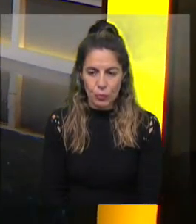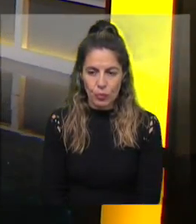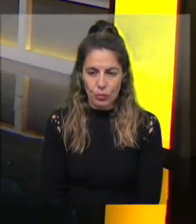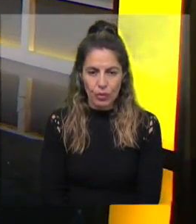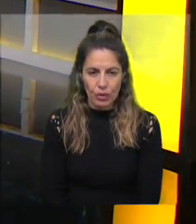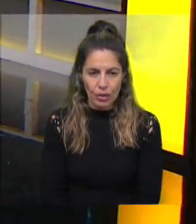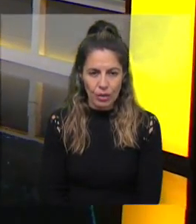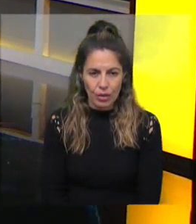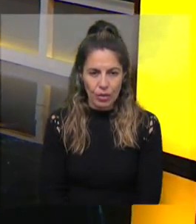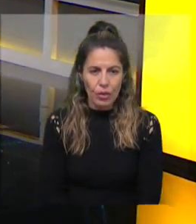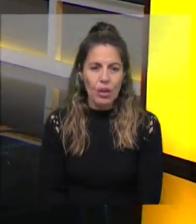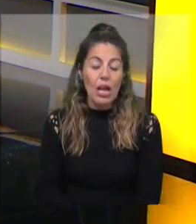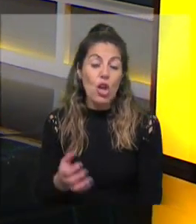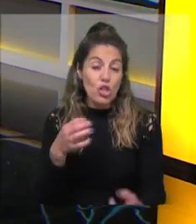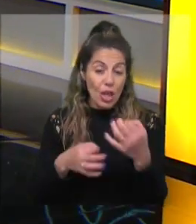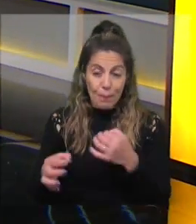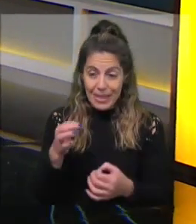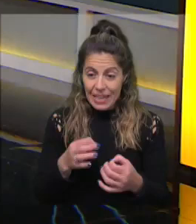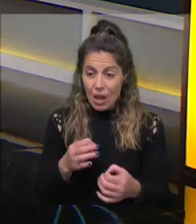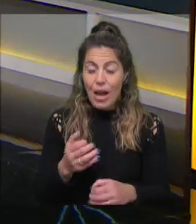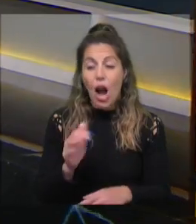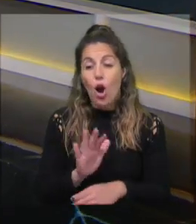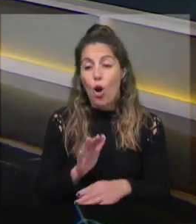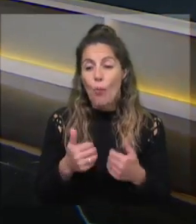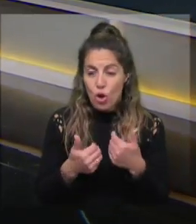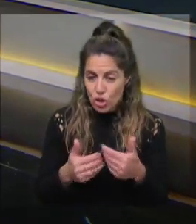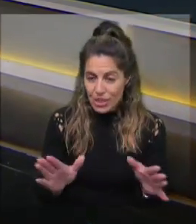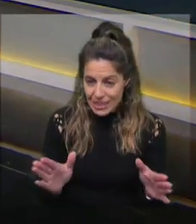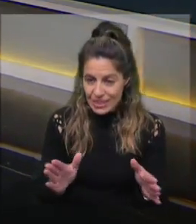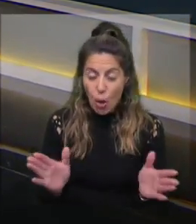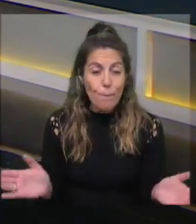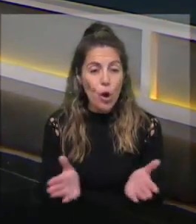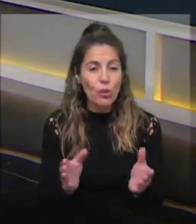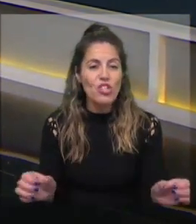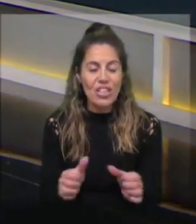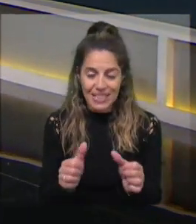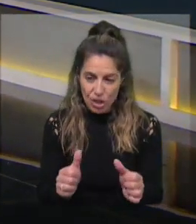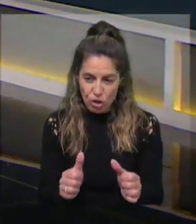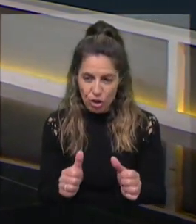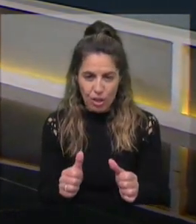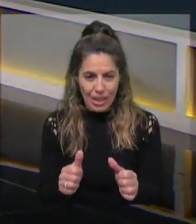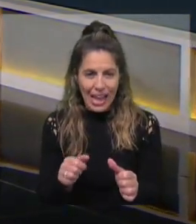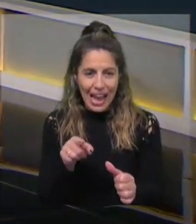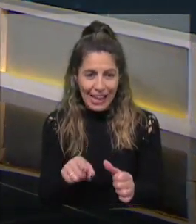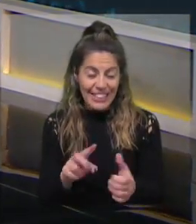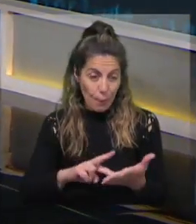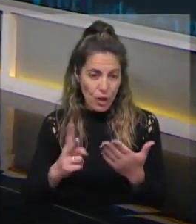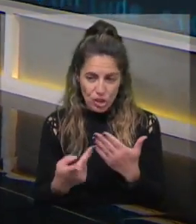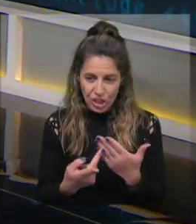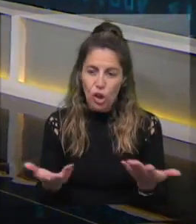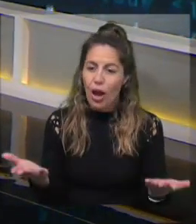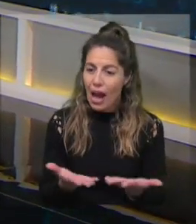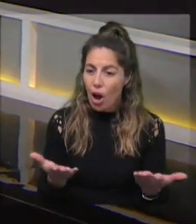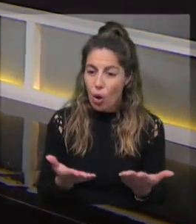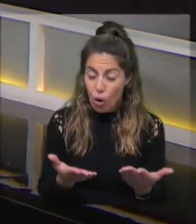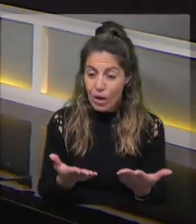Lucía Spangenberg nos explicaba cómo fueron los inicios y las motivaciones que llevaron adelante a este proyecto, pero ahora